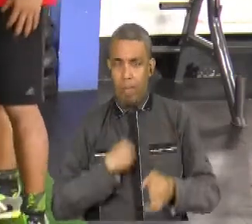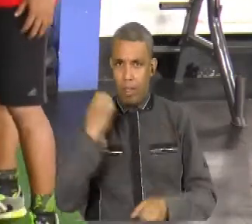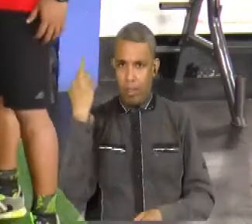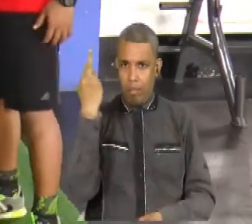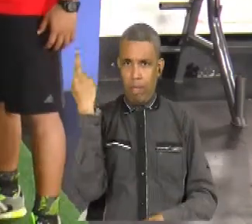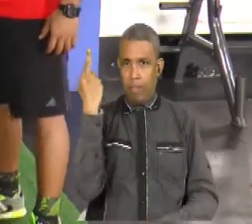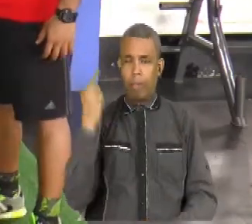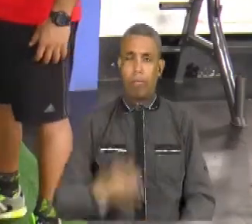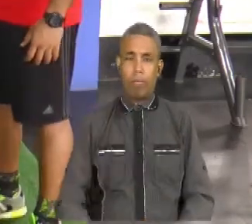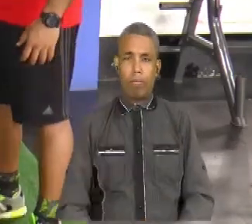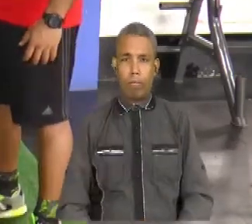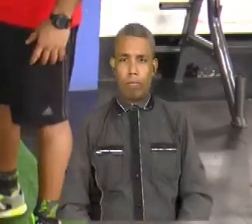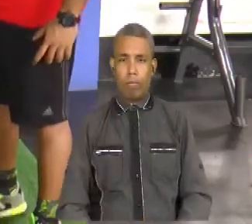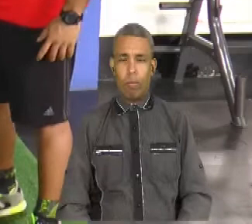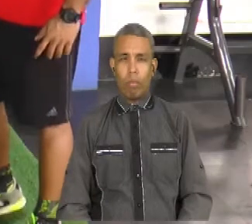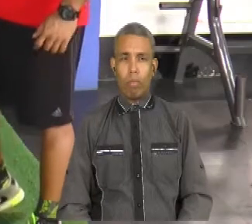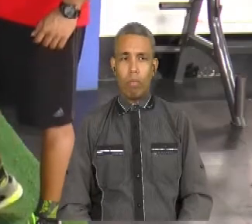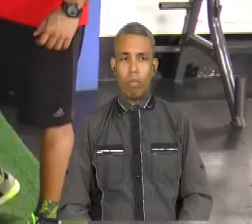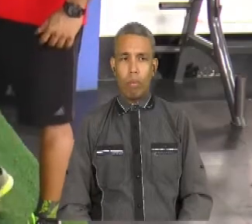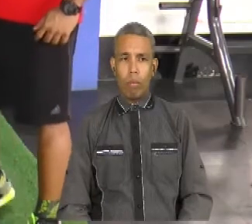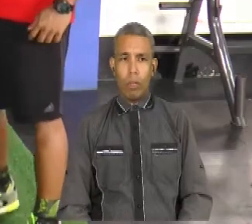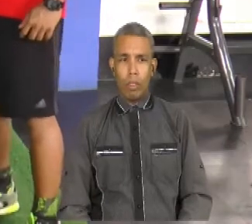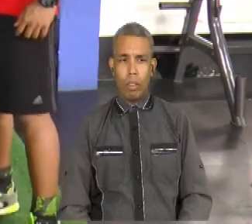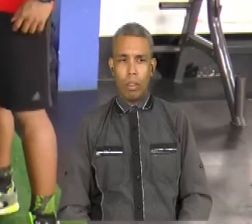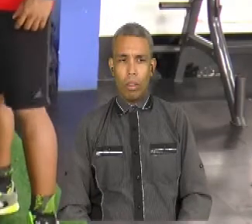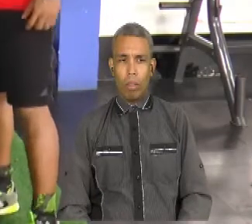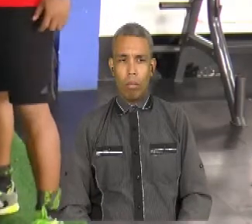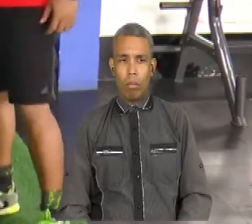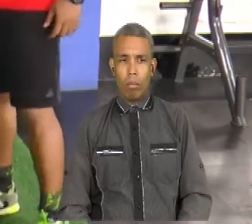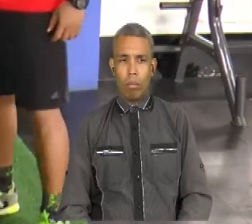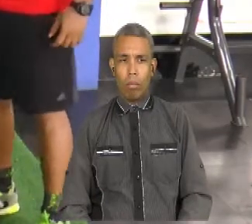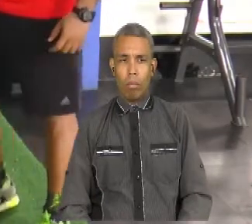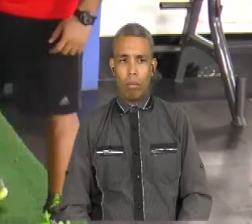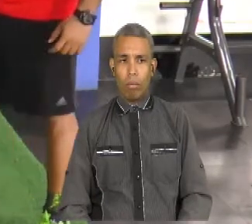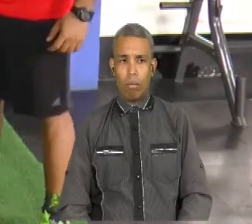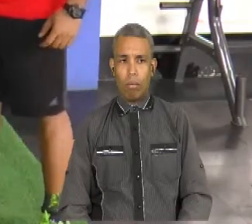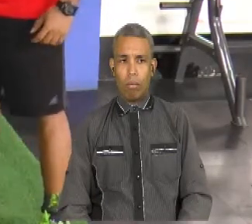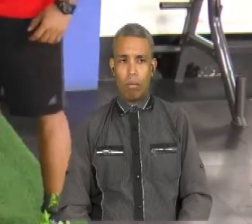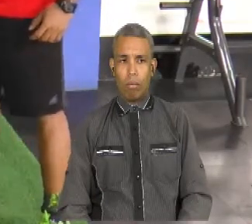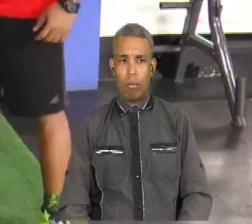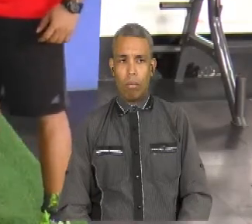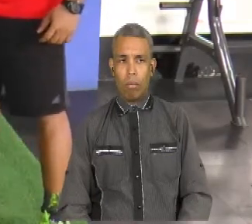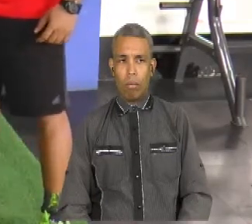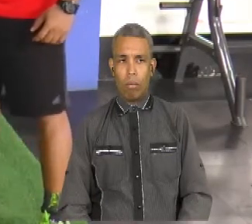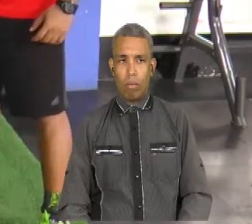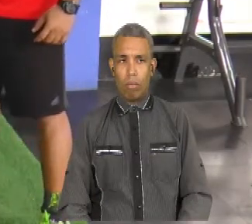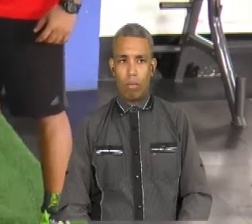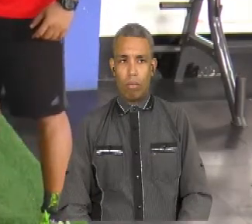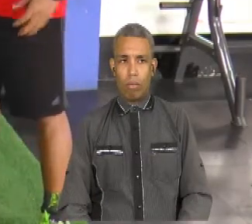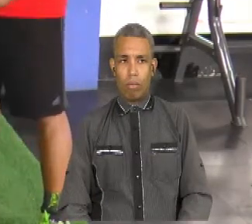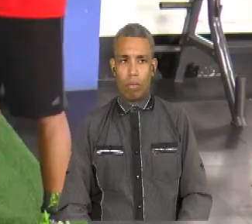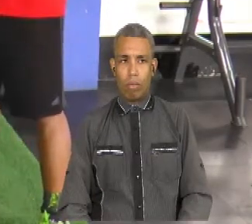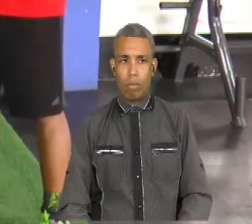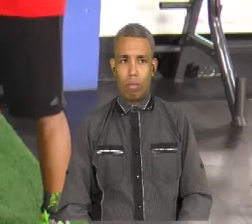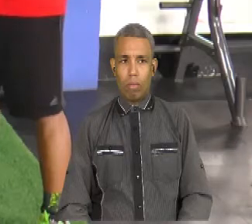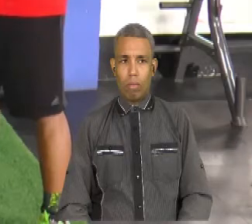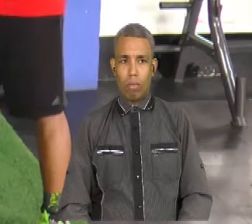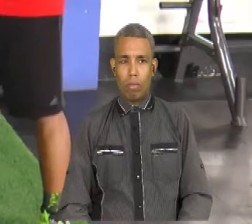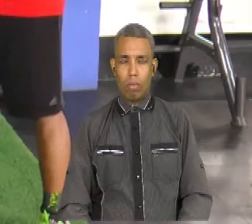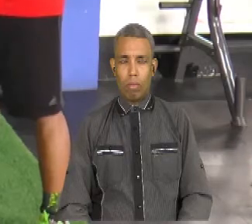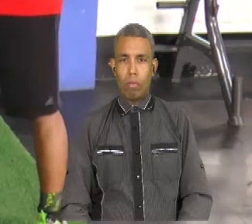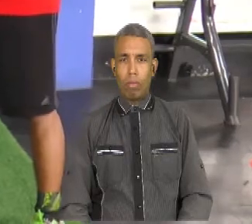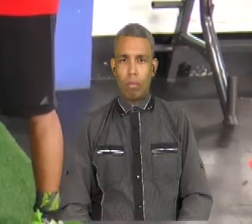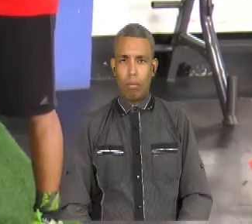que lo puedan ver ustedes allá en sus casas, ¿listo? Tijeras alternadas. Muy bien. Vamos a trabajar entre